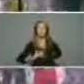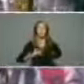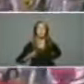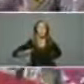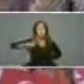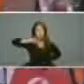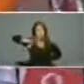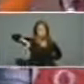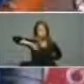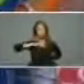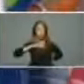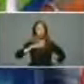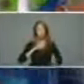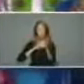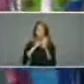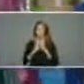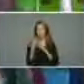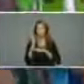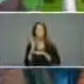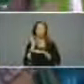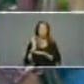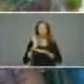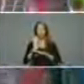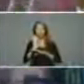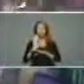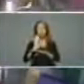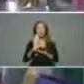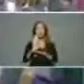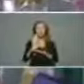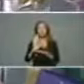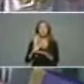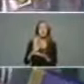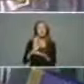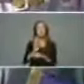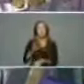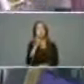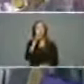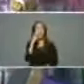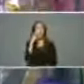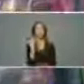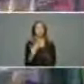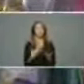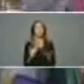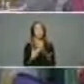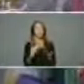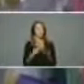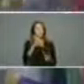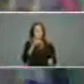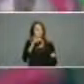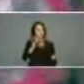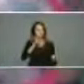con nosotros un proyecto a tres cartones hoy poder